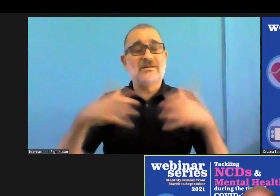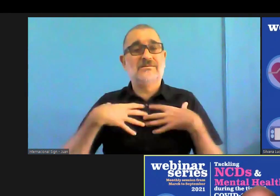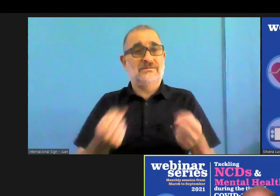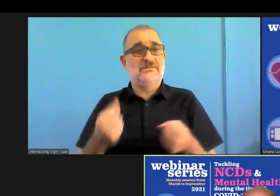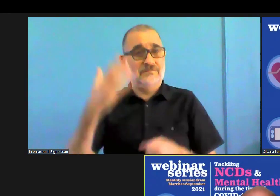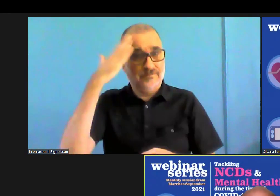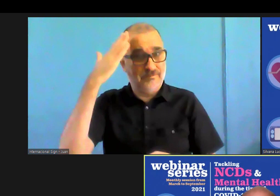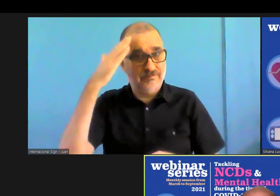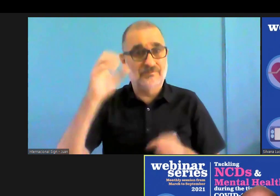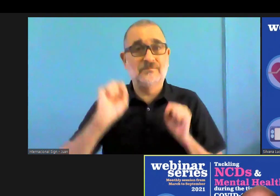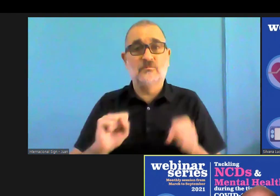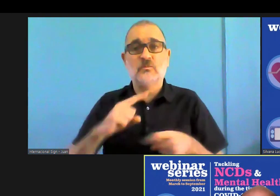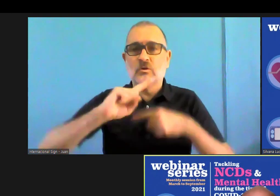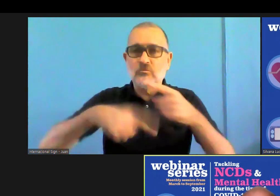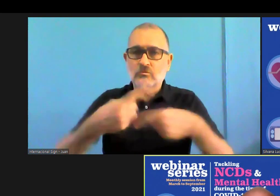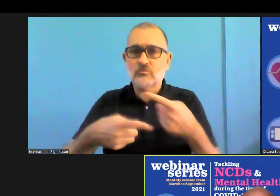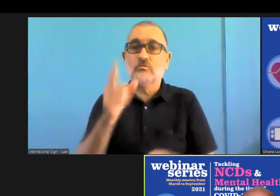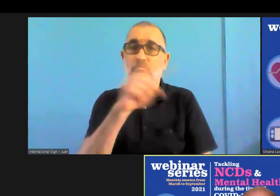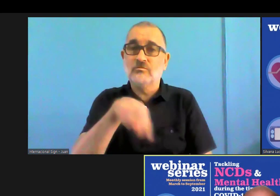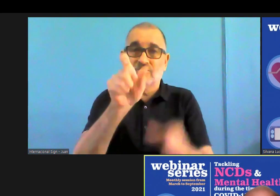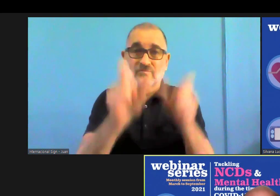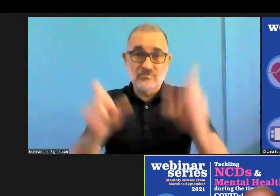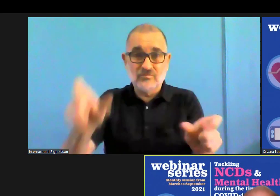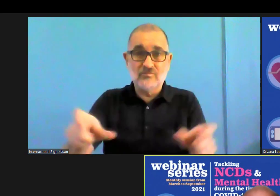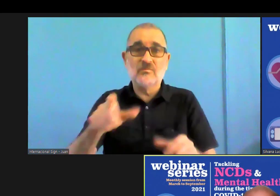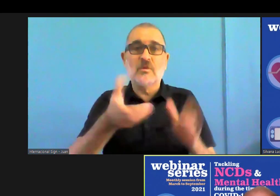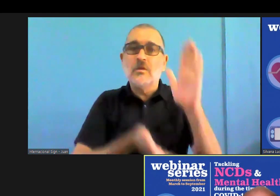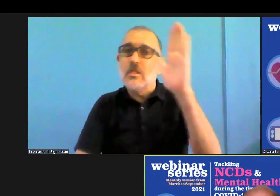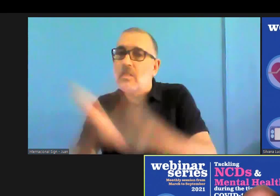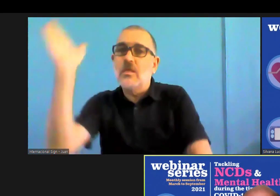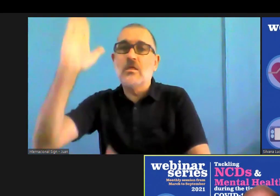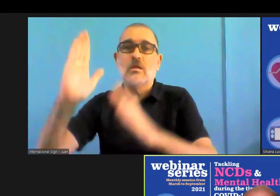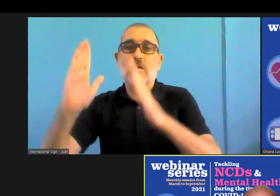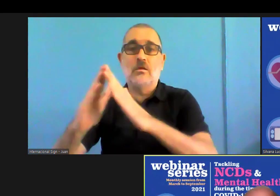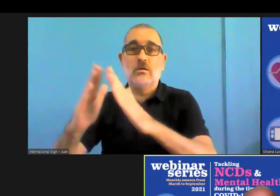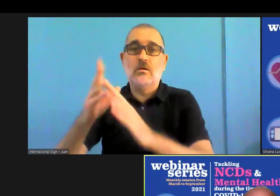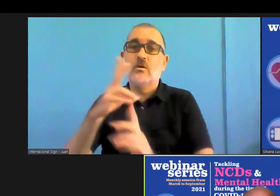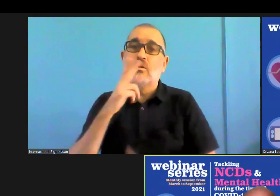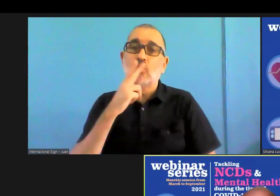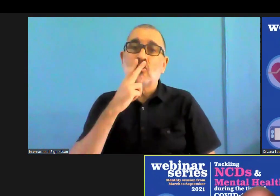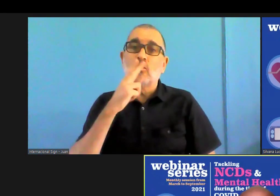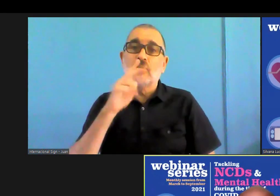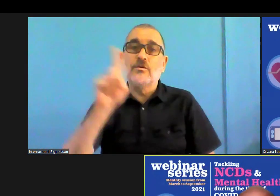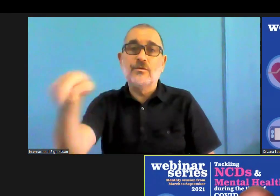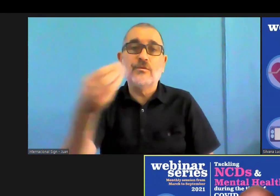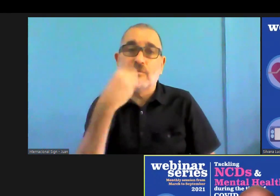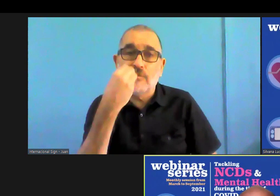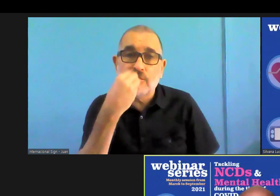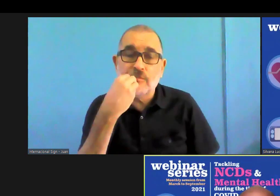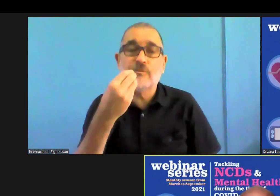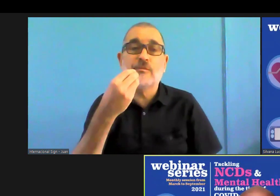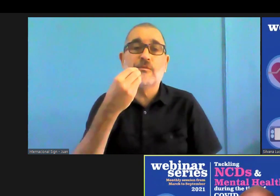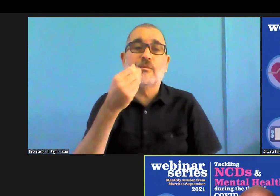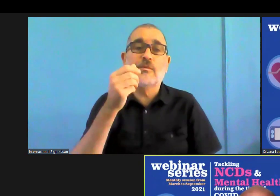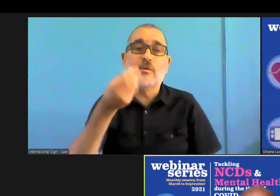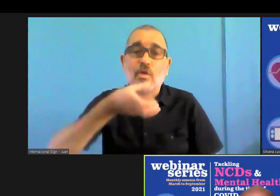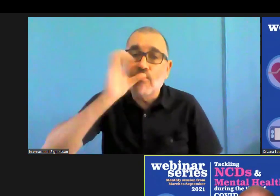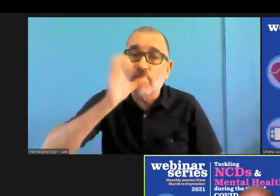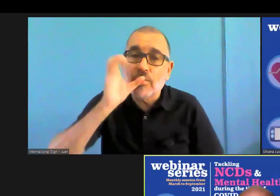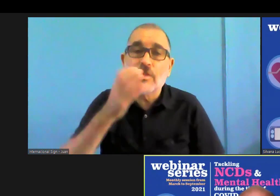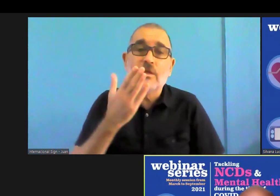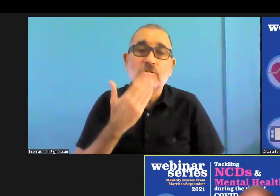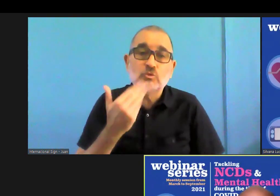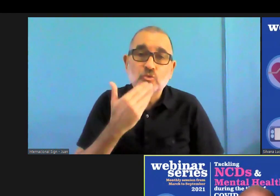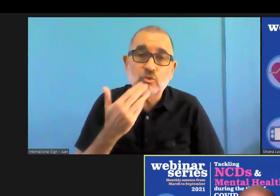si saben que grandes partes de las enfermedades se ven al tabaquismo o al consumo de